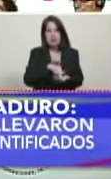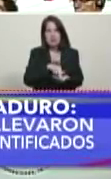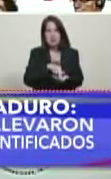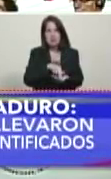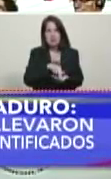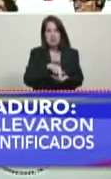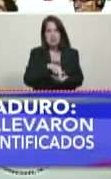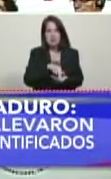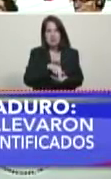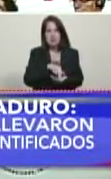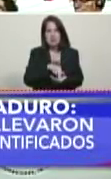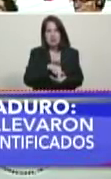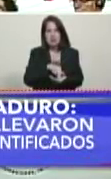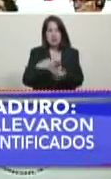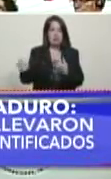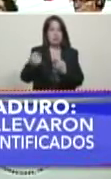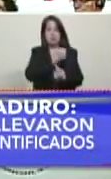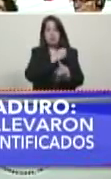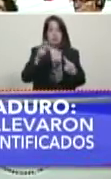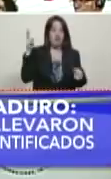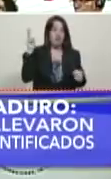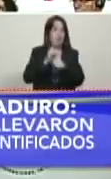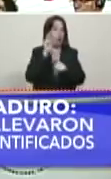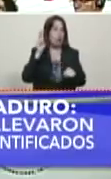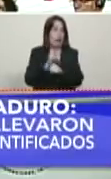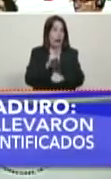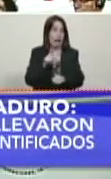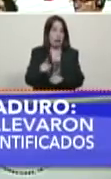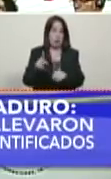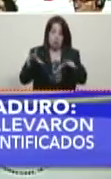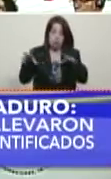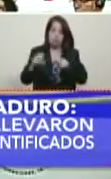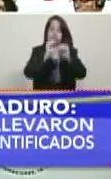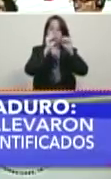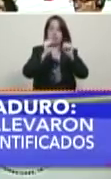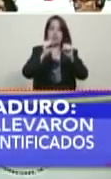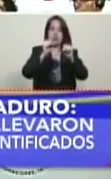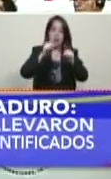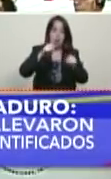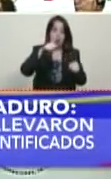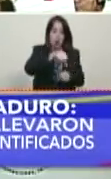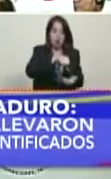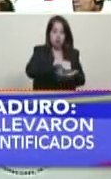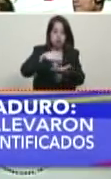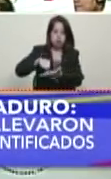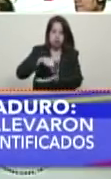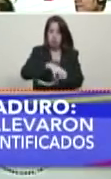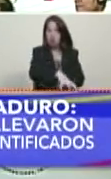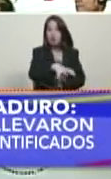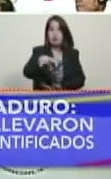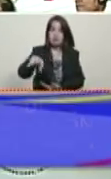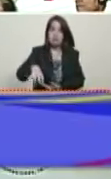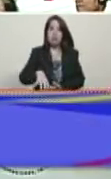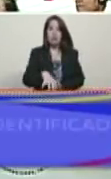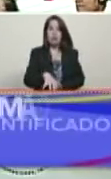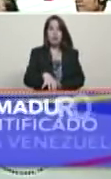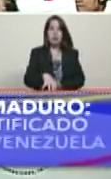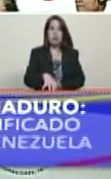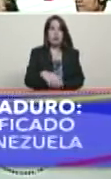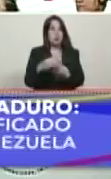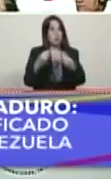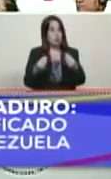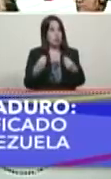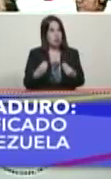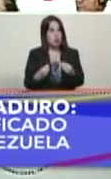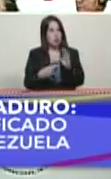violar un asalto pues un asalto por eso quiero reconocer al pueblo del estado táchira